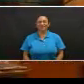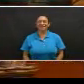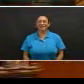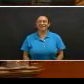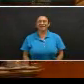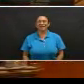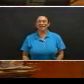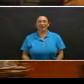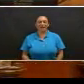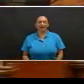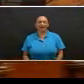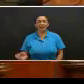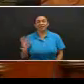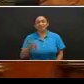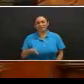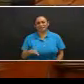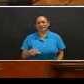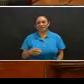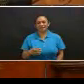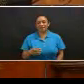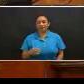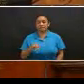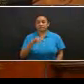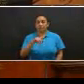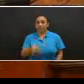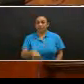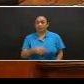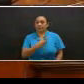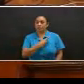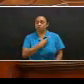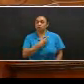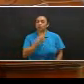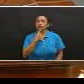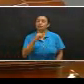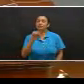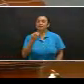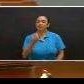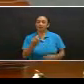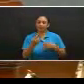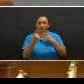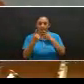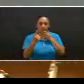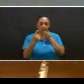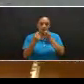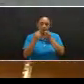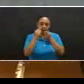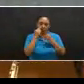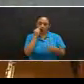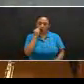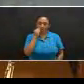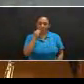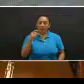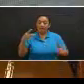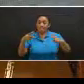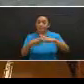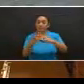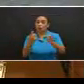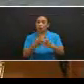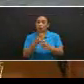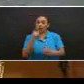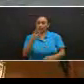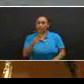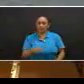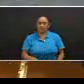Y de ahí, total que él se queda solo y dice de que un hombre peleó con él. Pero si usted comienza a leer, dice de